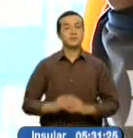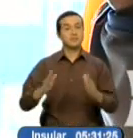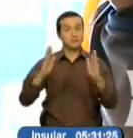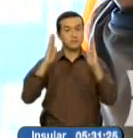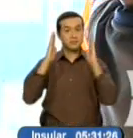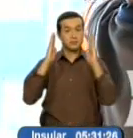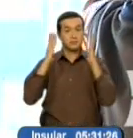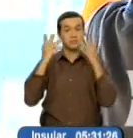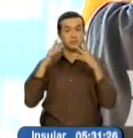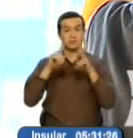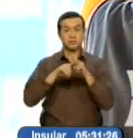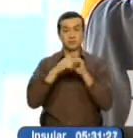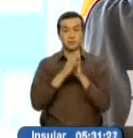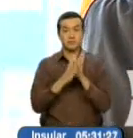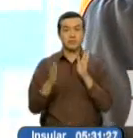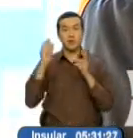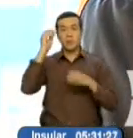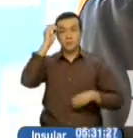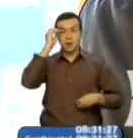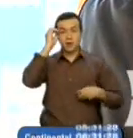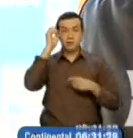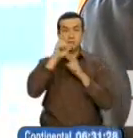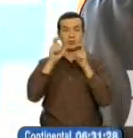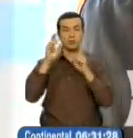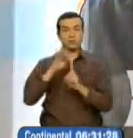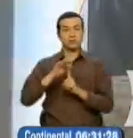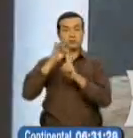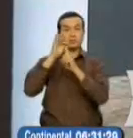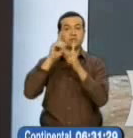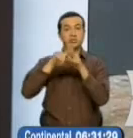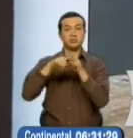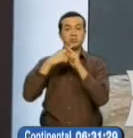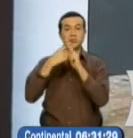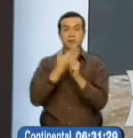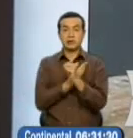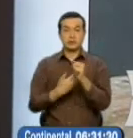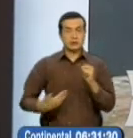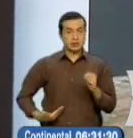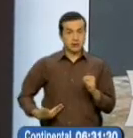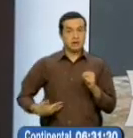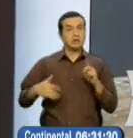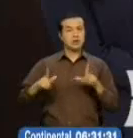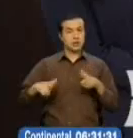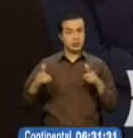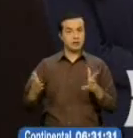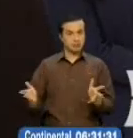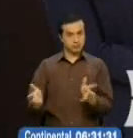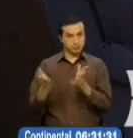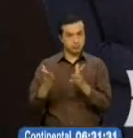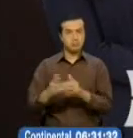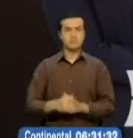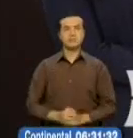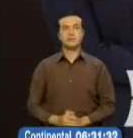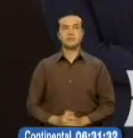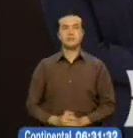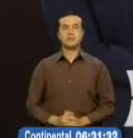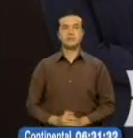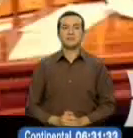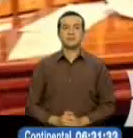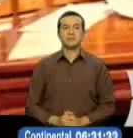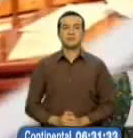Atención, porque se inició la campaña de valores y personajes emblemáticos que impulsa el presidente de la República, Lenín Moreno.